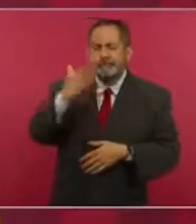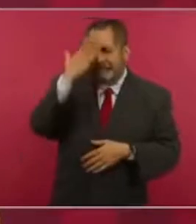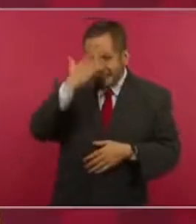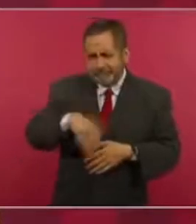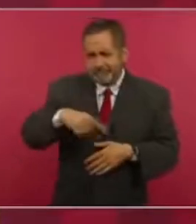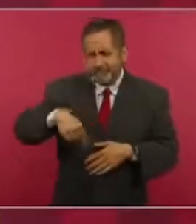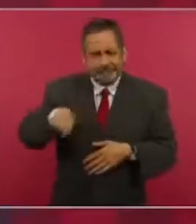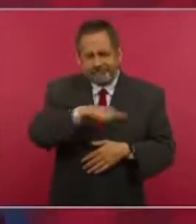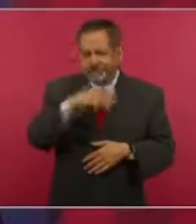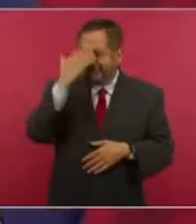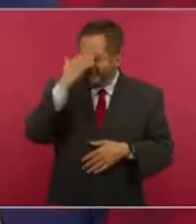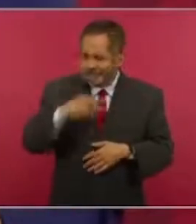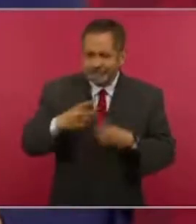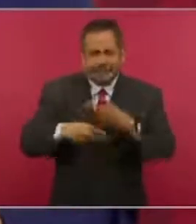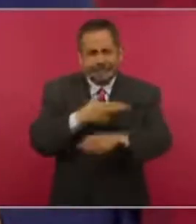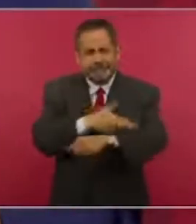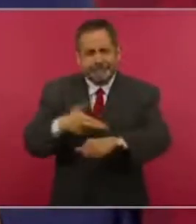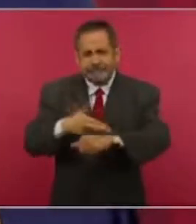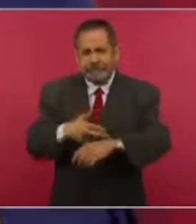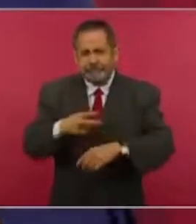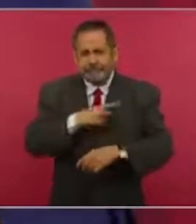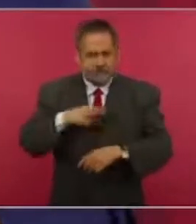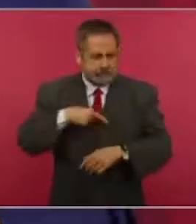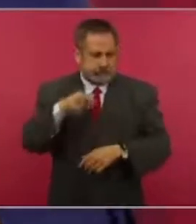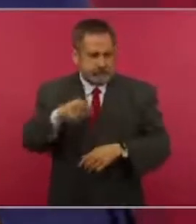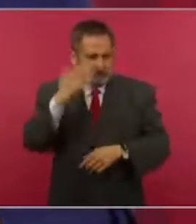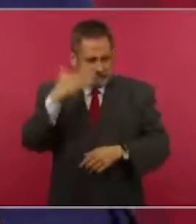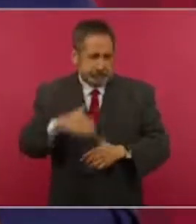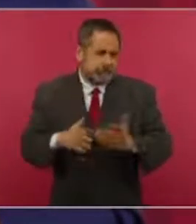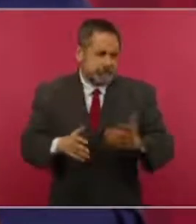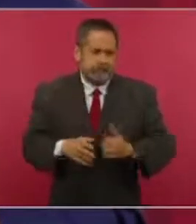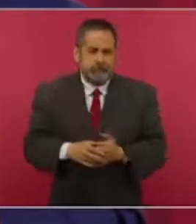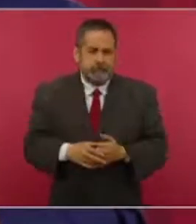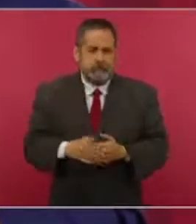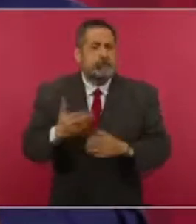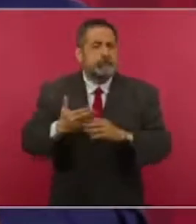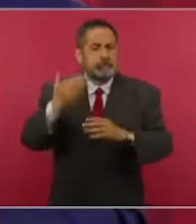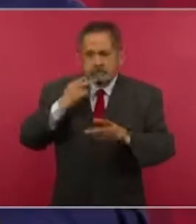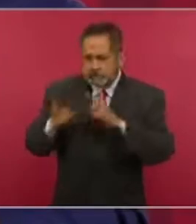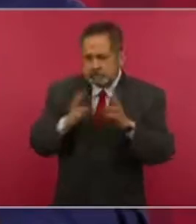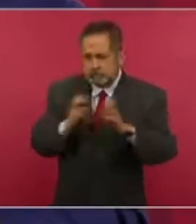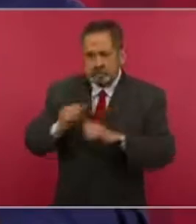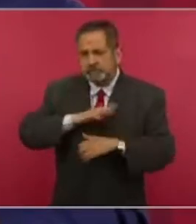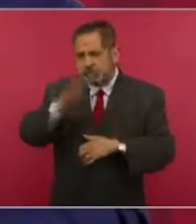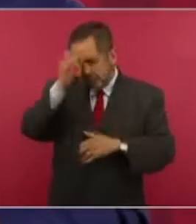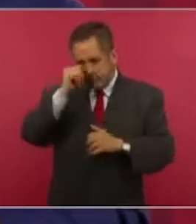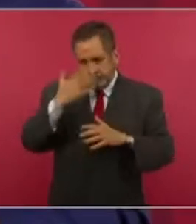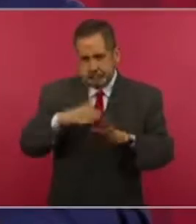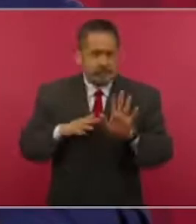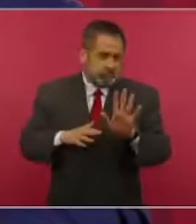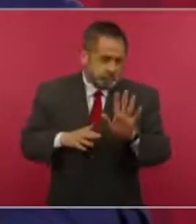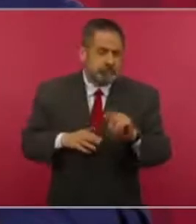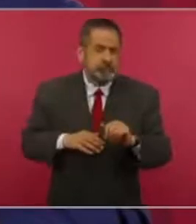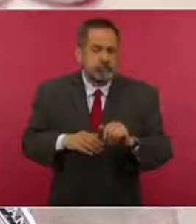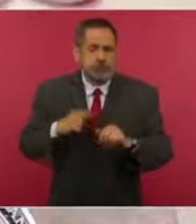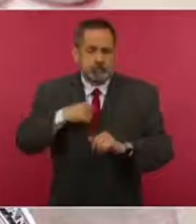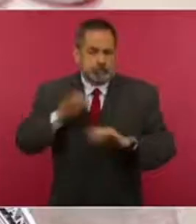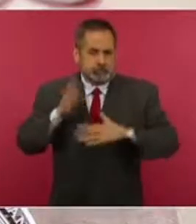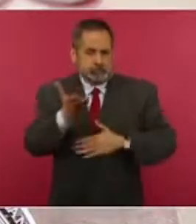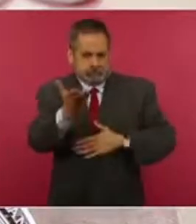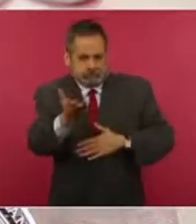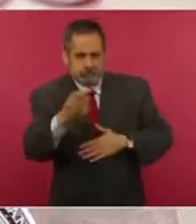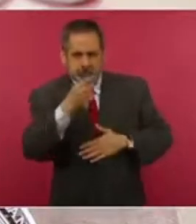que debe hacerse en este caso porque ya se trató. Entonces yo te